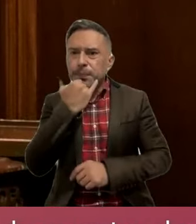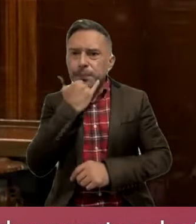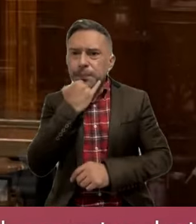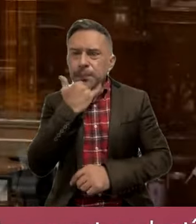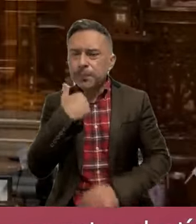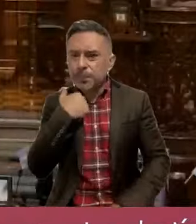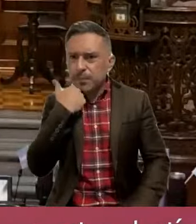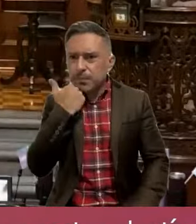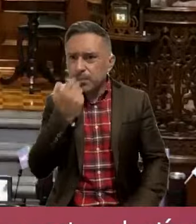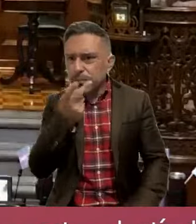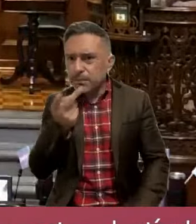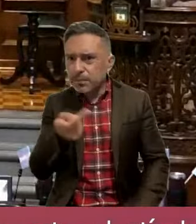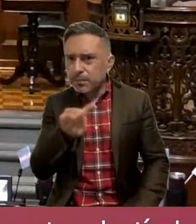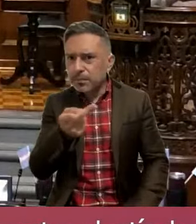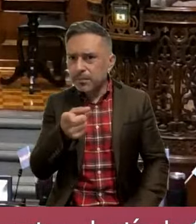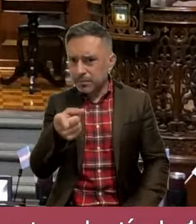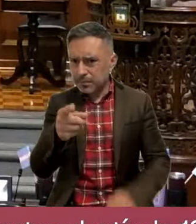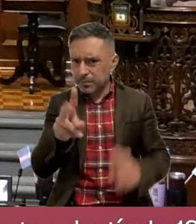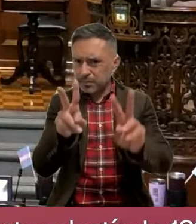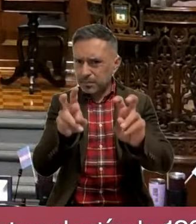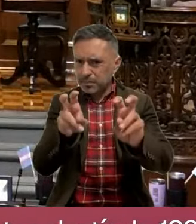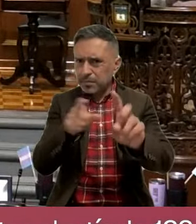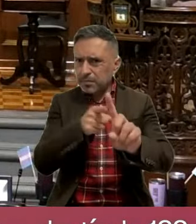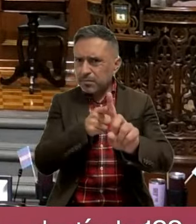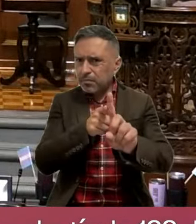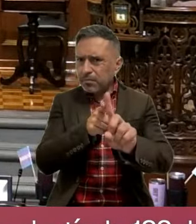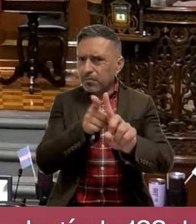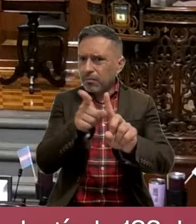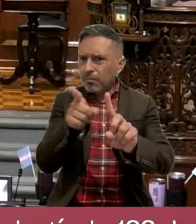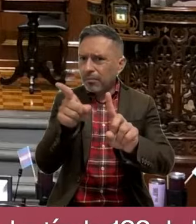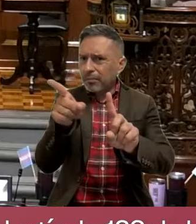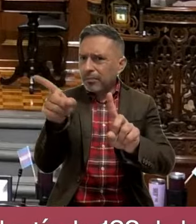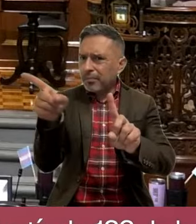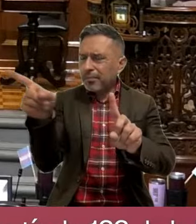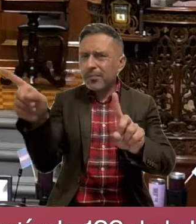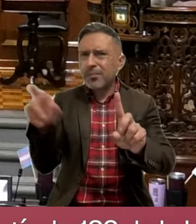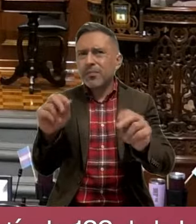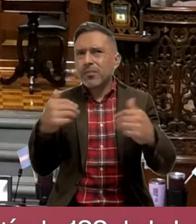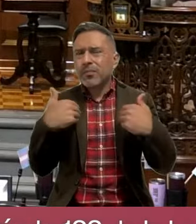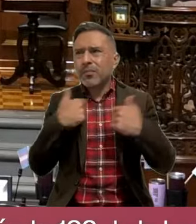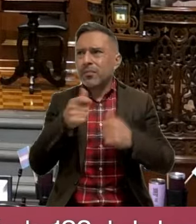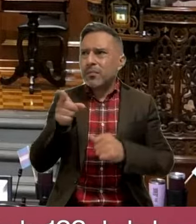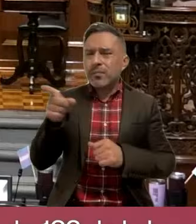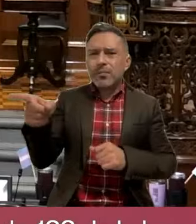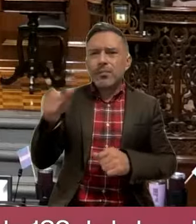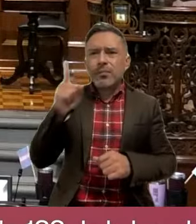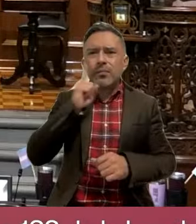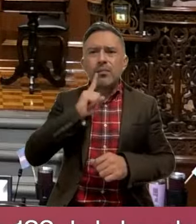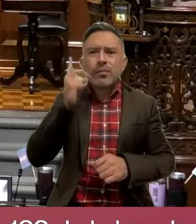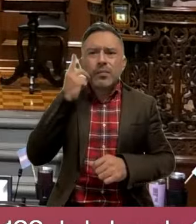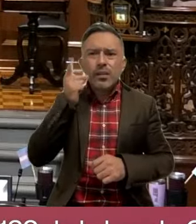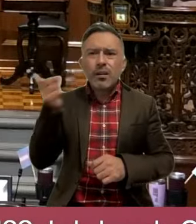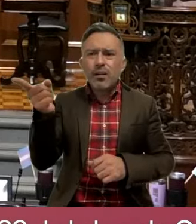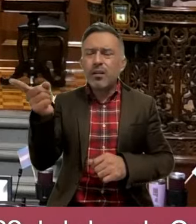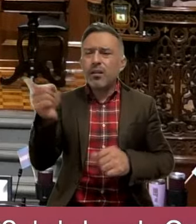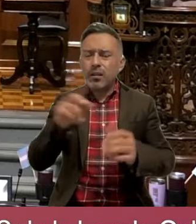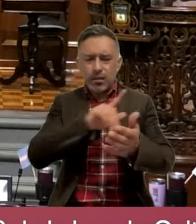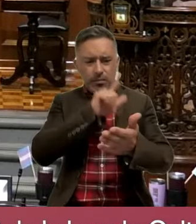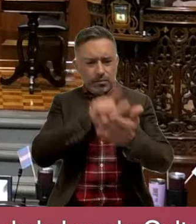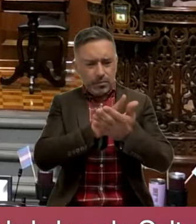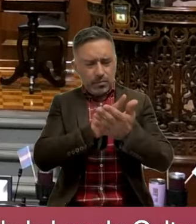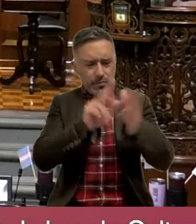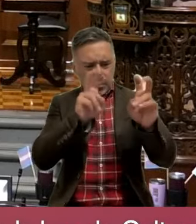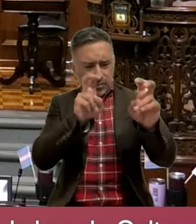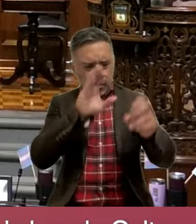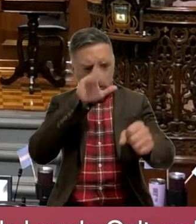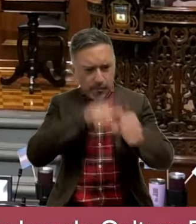ya nos salimos un poco del tema, no entiendo qué tiene que ver el posicionamiento de la diputada con la Ley de Cultura Física y Deporte